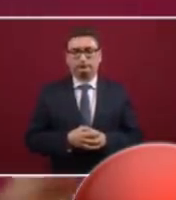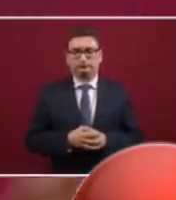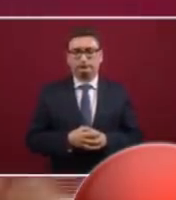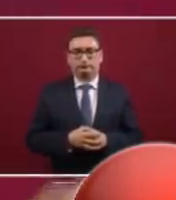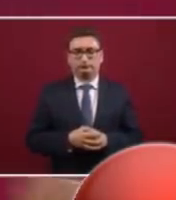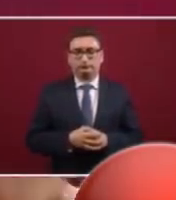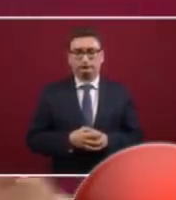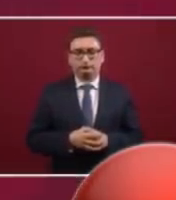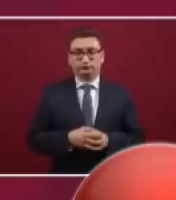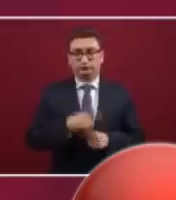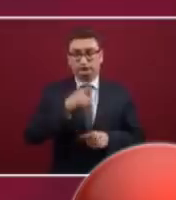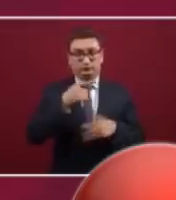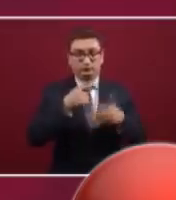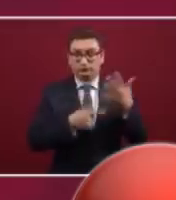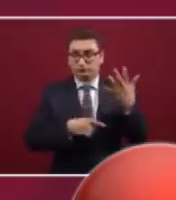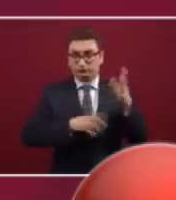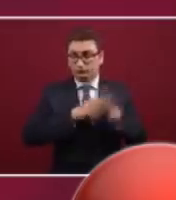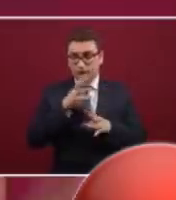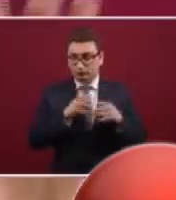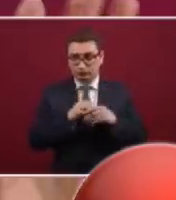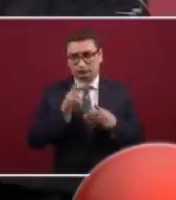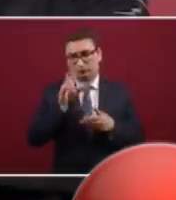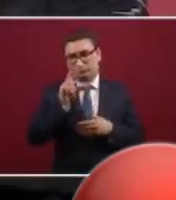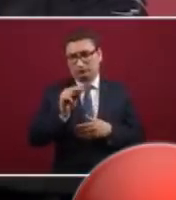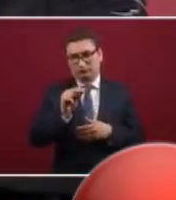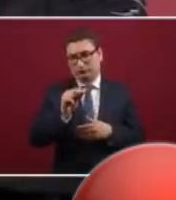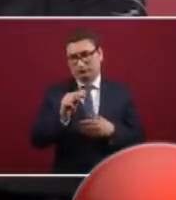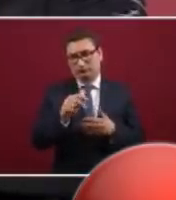y no aparecieron todas,